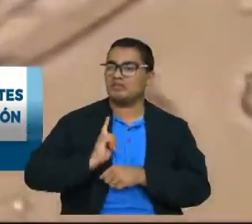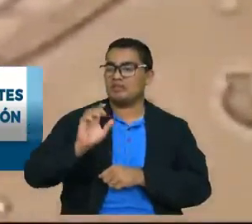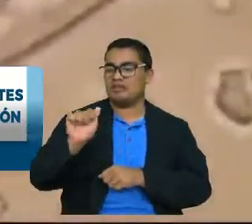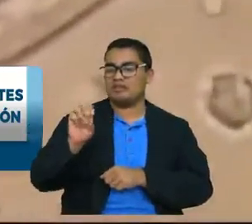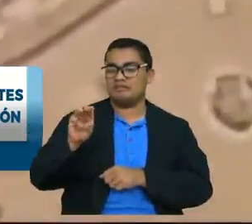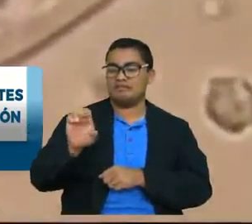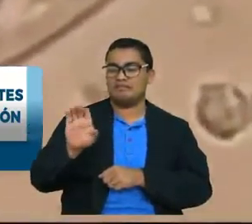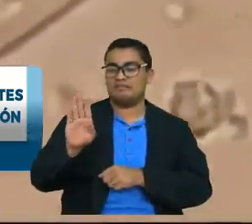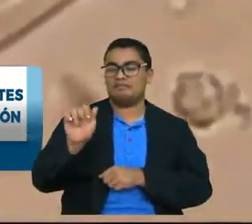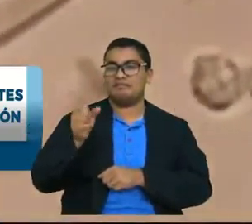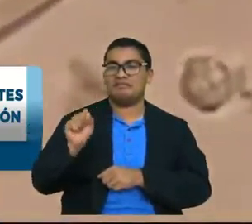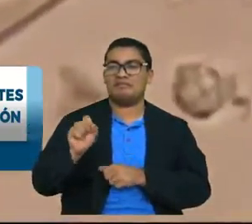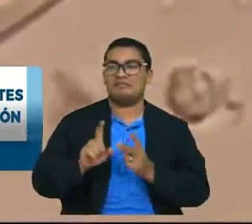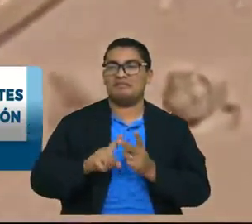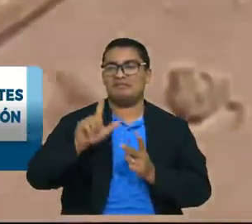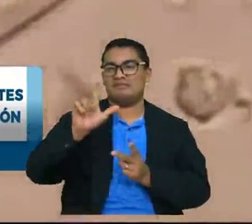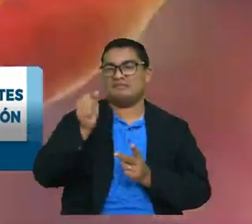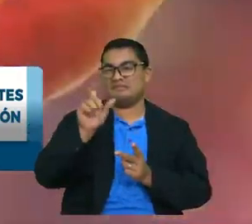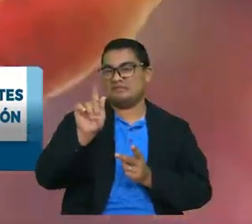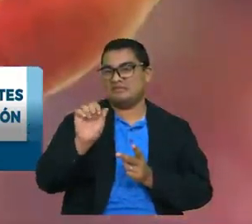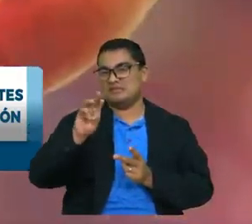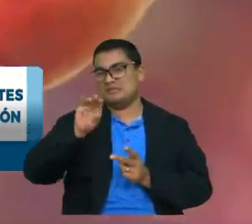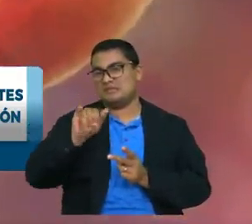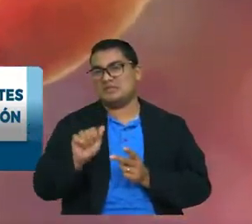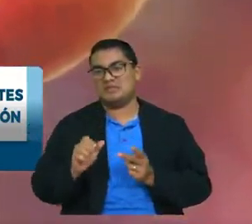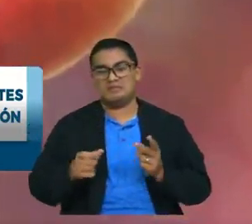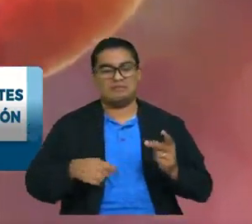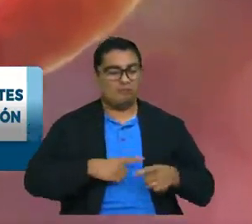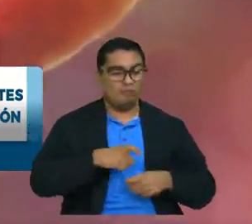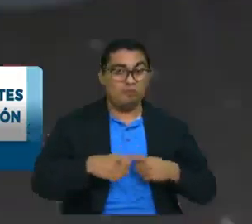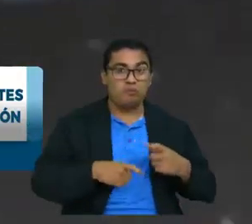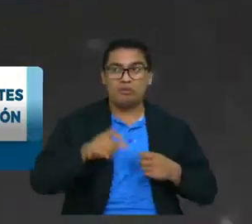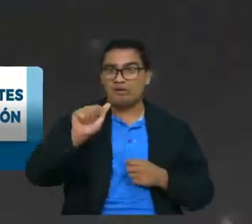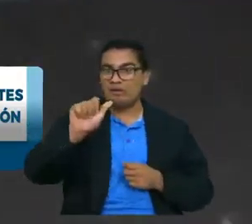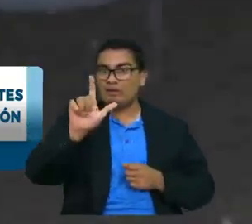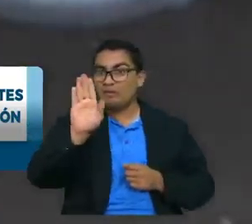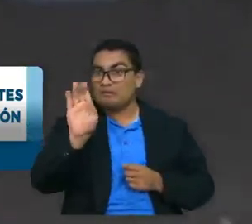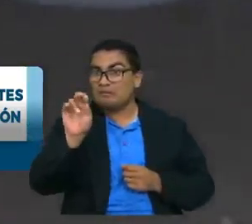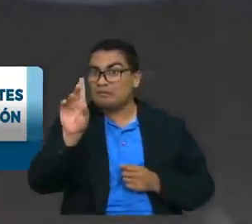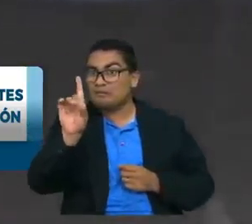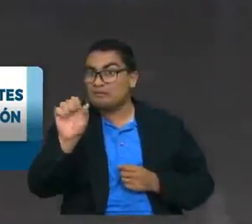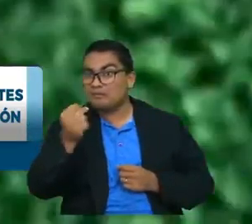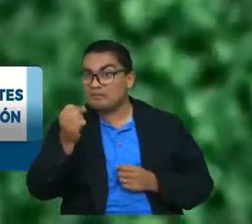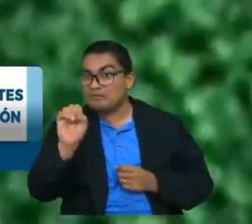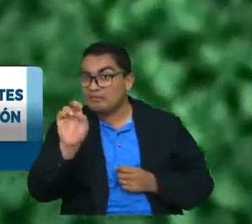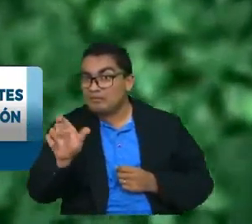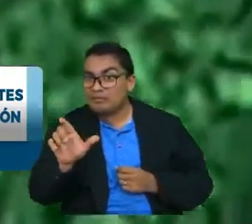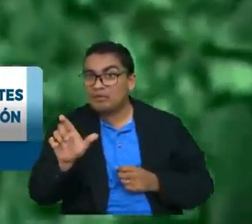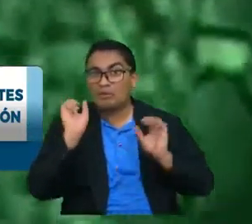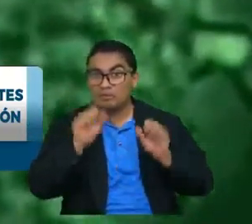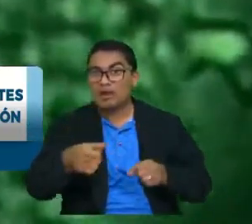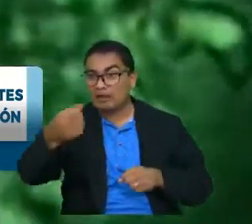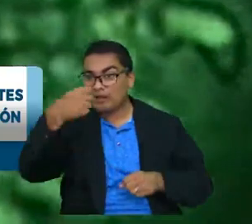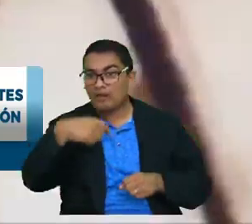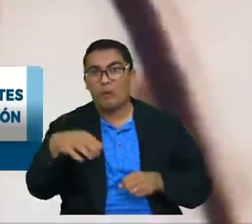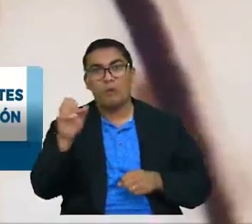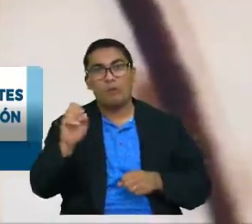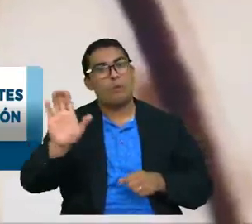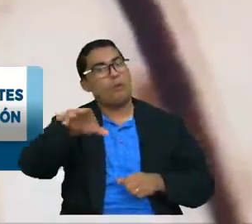tenés las tenias, ¿sabes? Se llama. O sea, el albendazol no te sirve para esto. Tenés que usar un desparasitante más